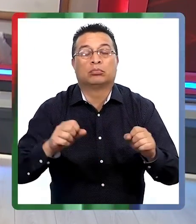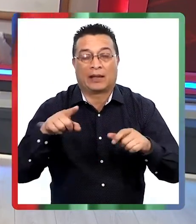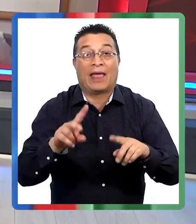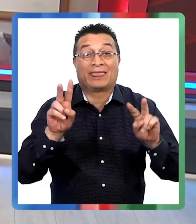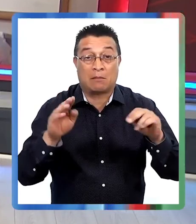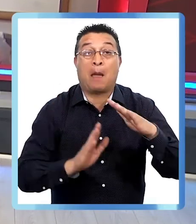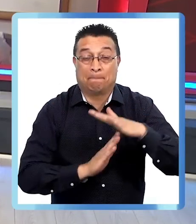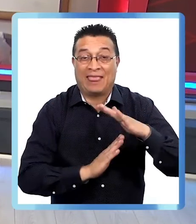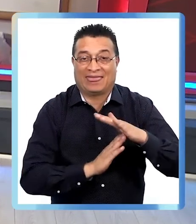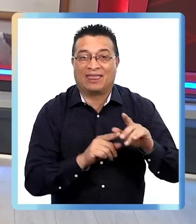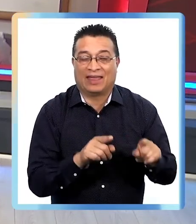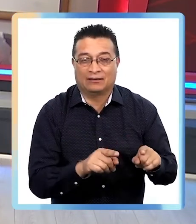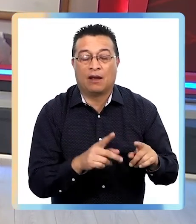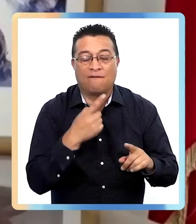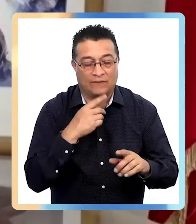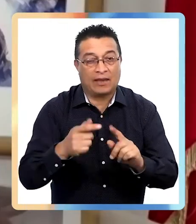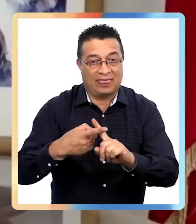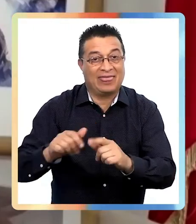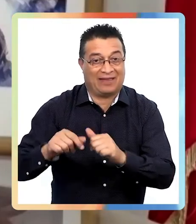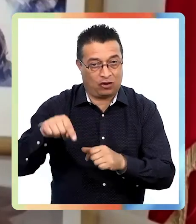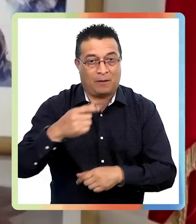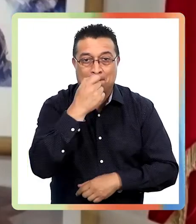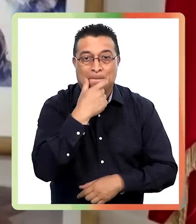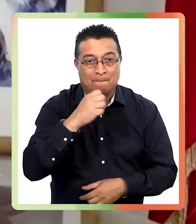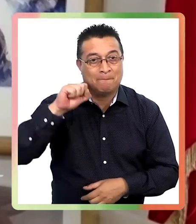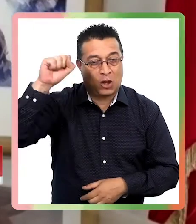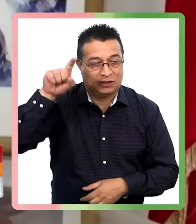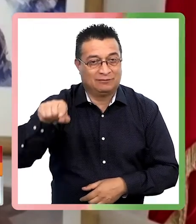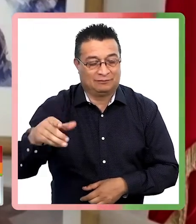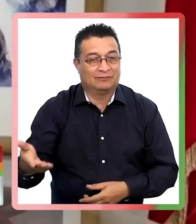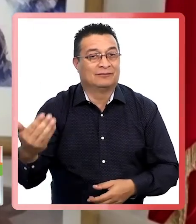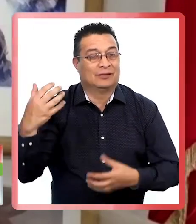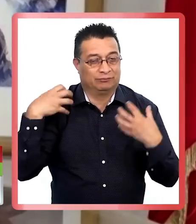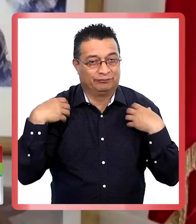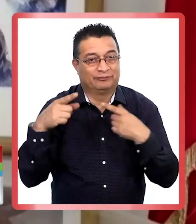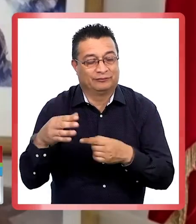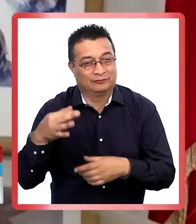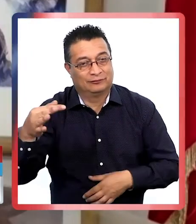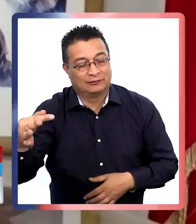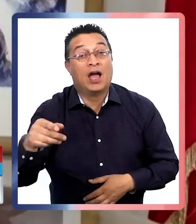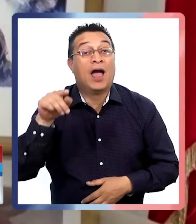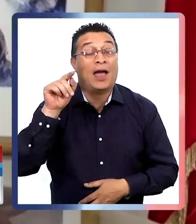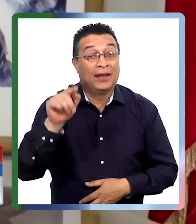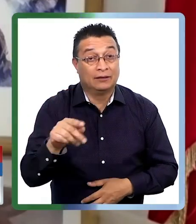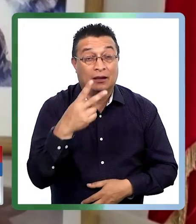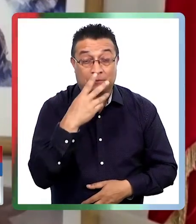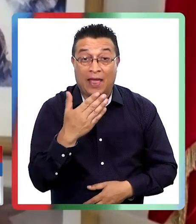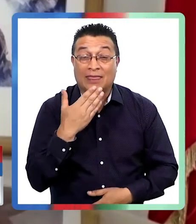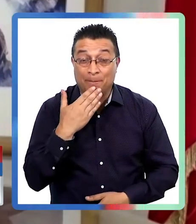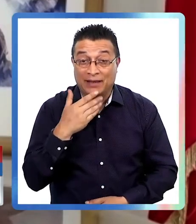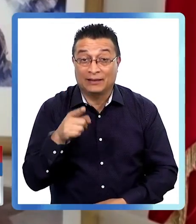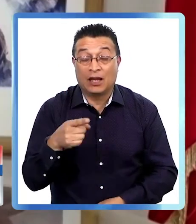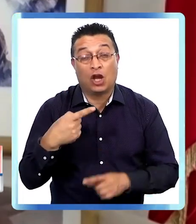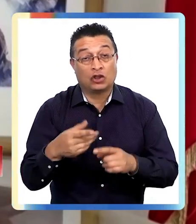oposición. Ese tema está pendiente y yo creo que es un desafío para el próximo gobierno enfrentar la reforma integral. Pero déjeme decirle también que el